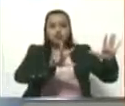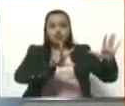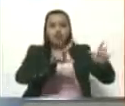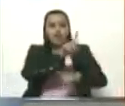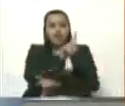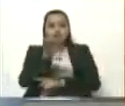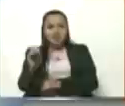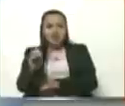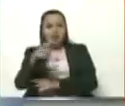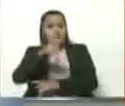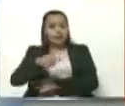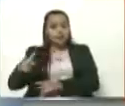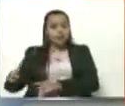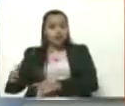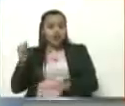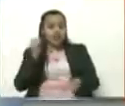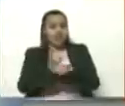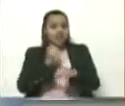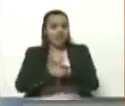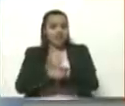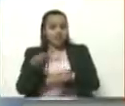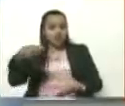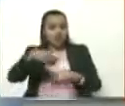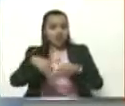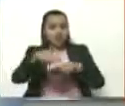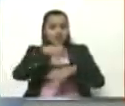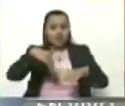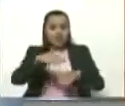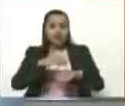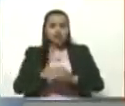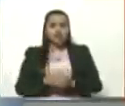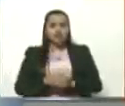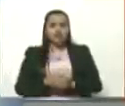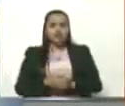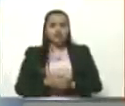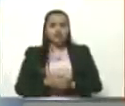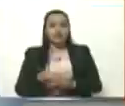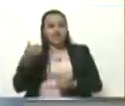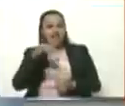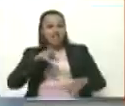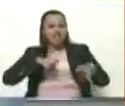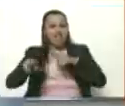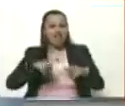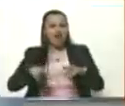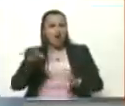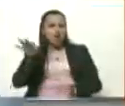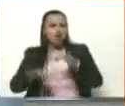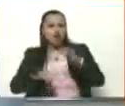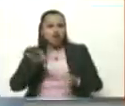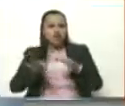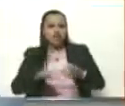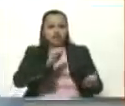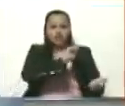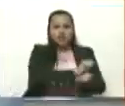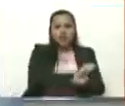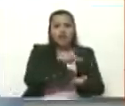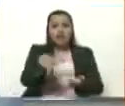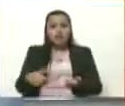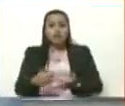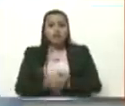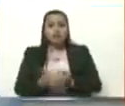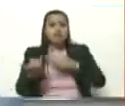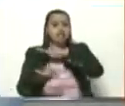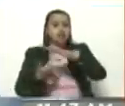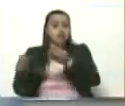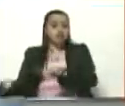funcionarios adscritos a los órganos auxiliares del sistema de justicia penal y órganos receptores de